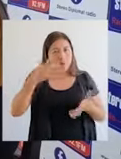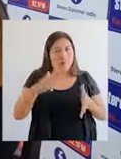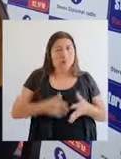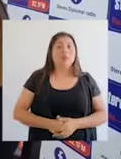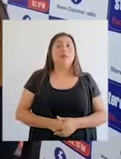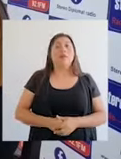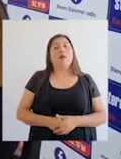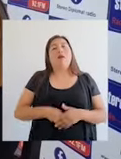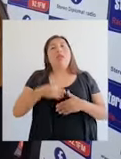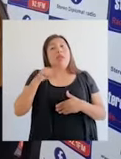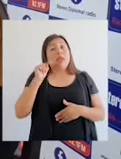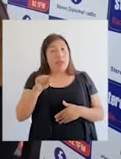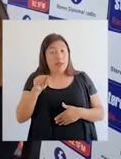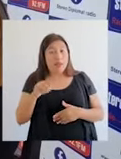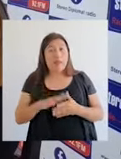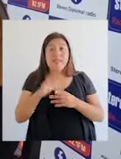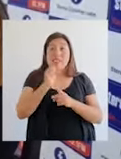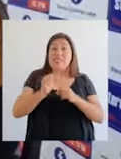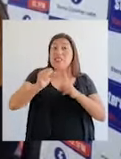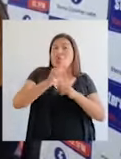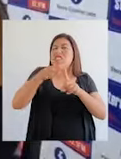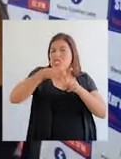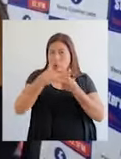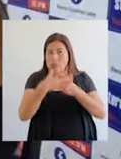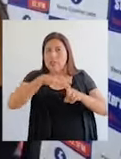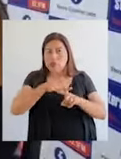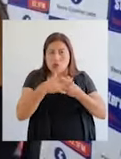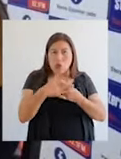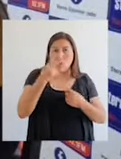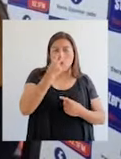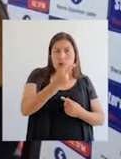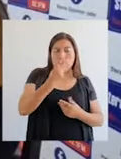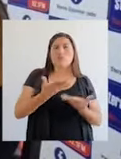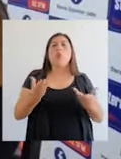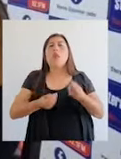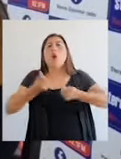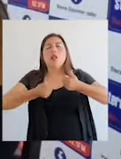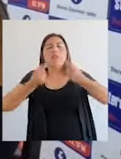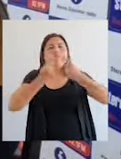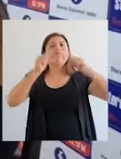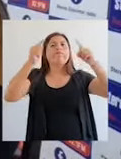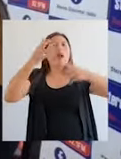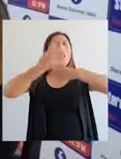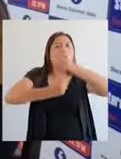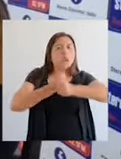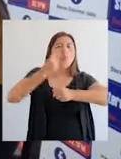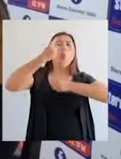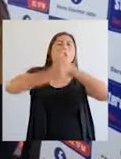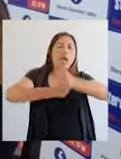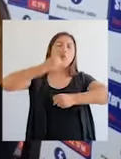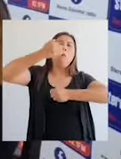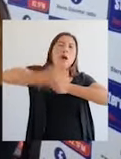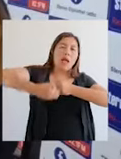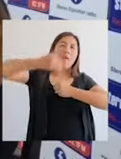En el medio de ello había que determinar cuáles eran los indicadores que habían que lograrse año por año para algunos grados o para algunos